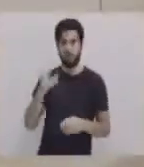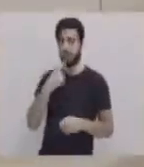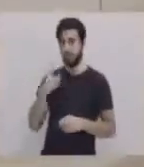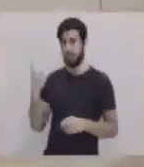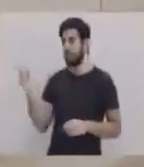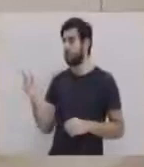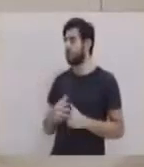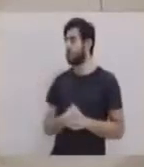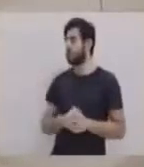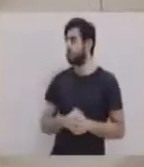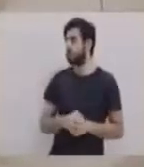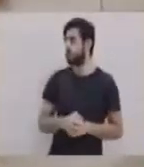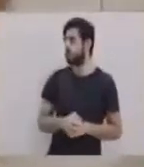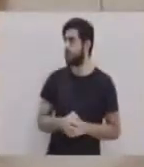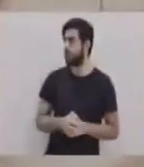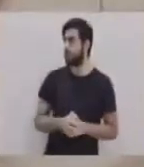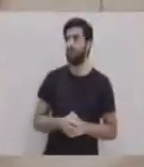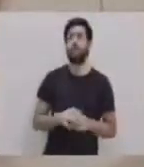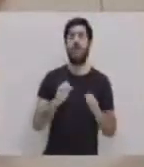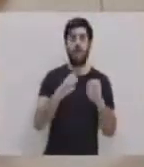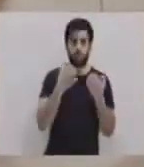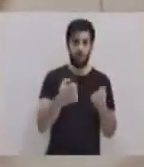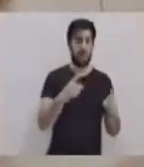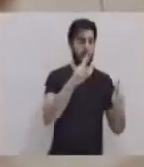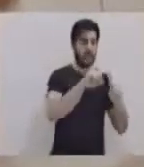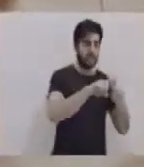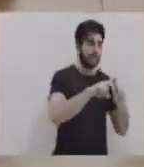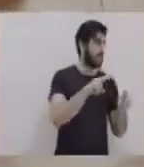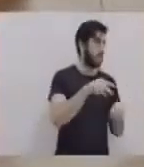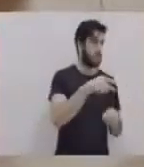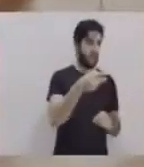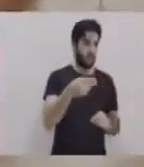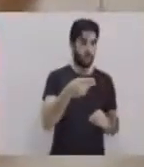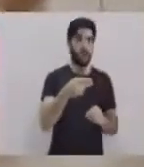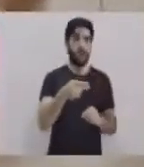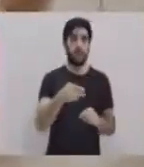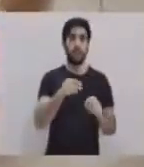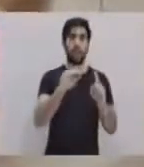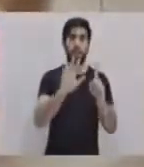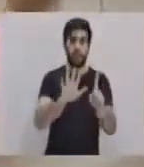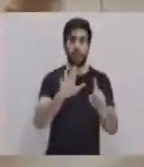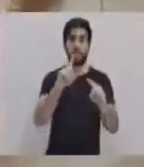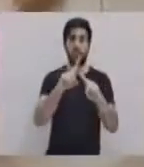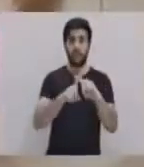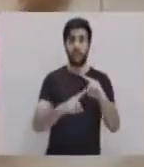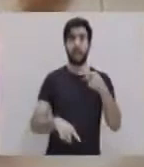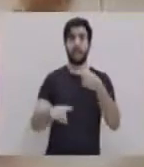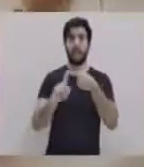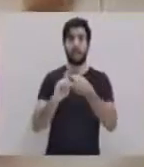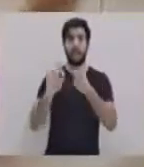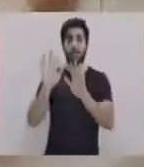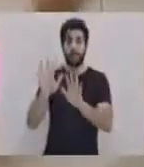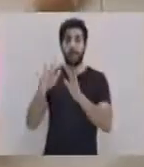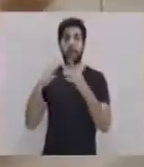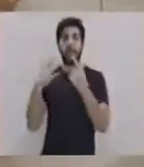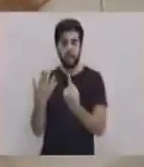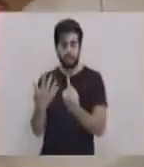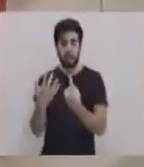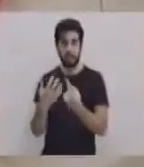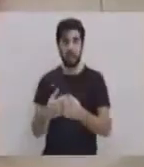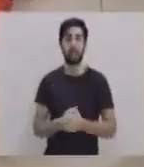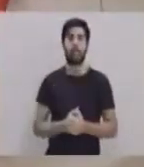¿Estás lista? Entonces decimos x es igual a 6x más